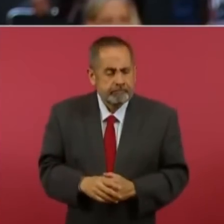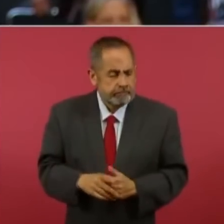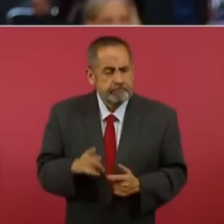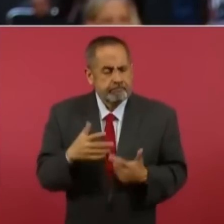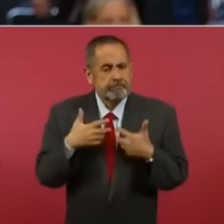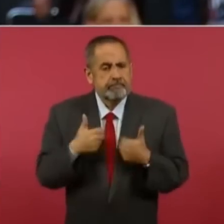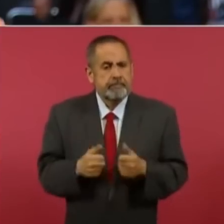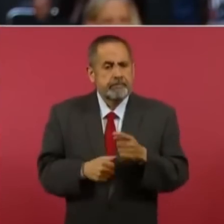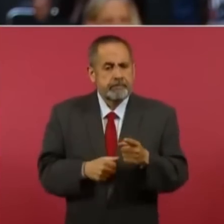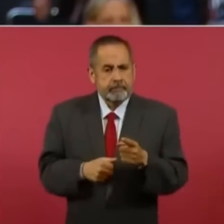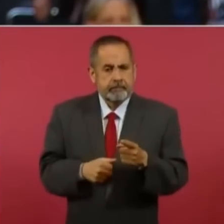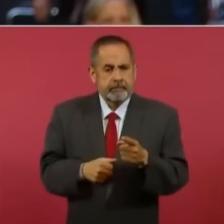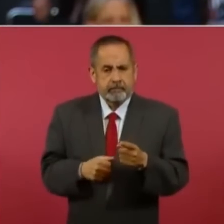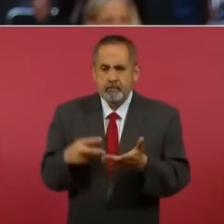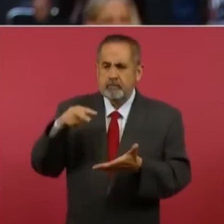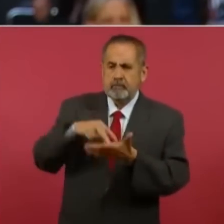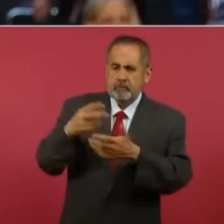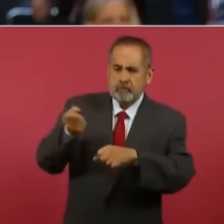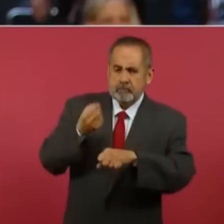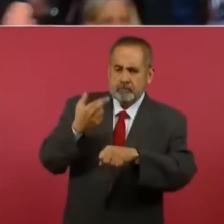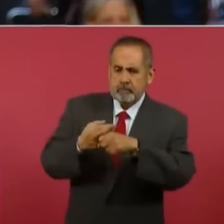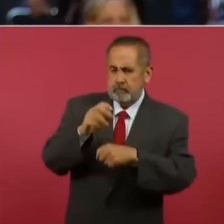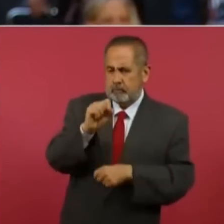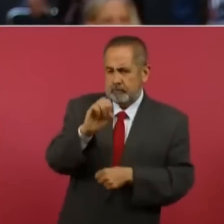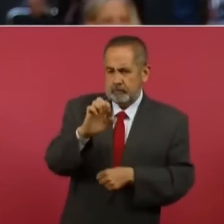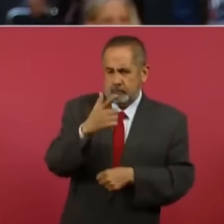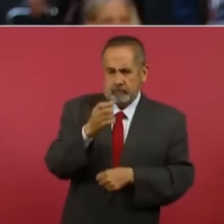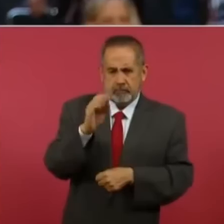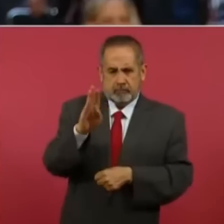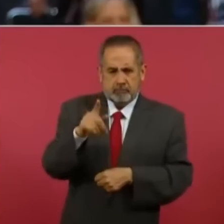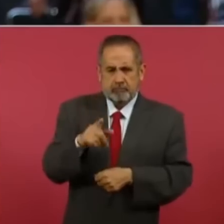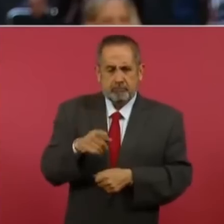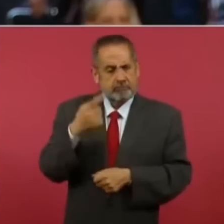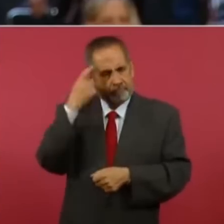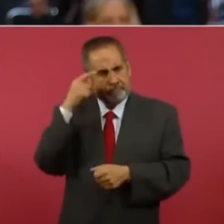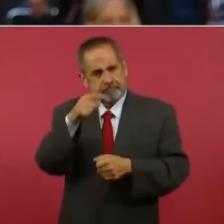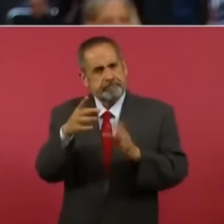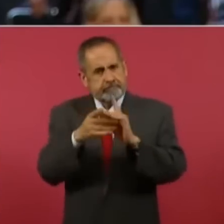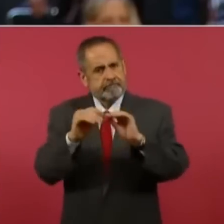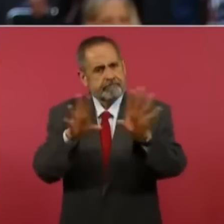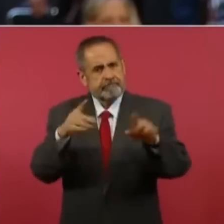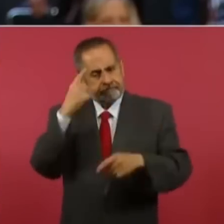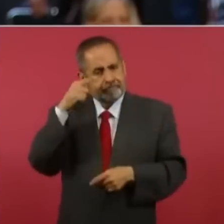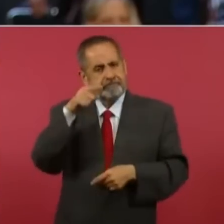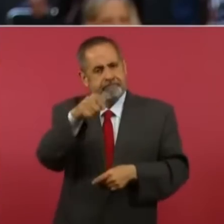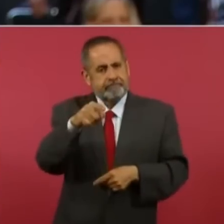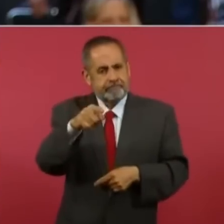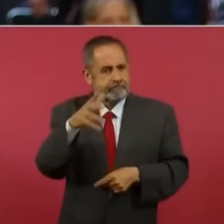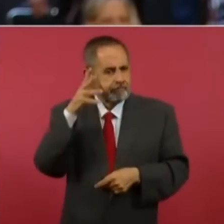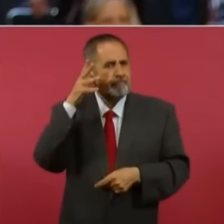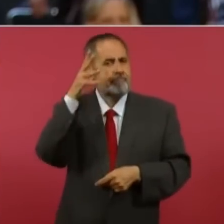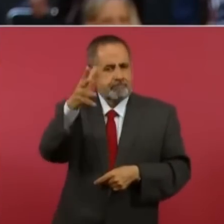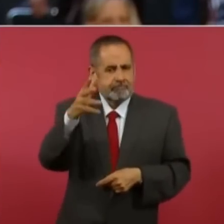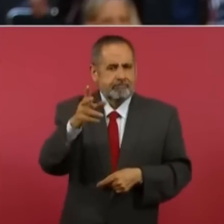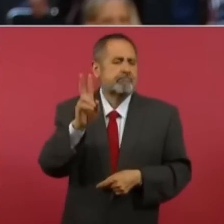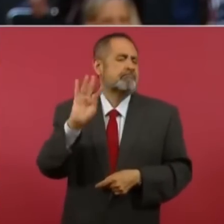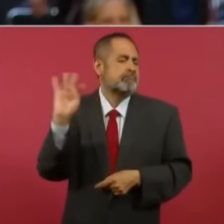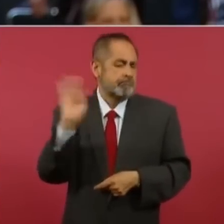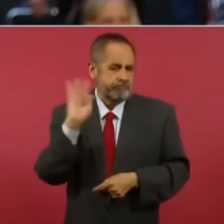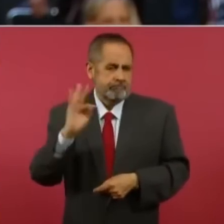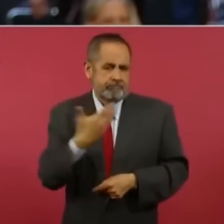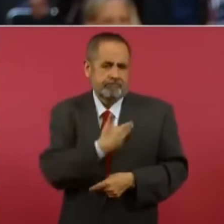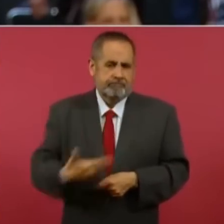está aquí como secretario de Gobernación, pero nos queda claro que usted es también una de las corcholatas mencionadas,